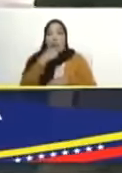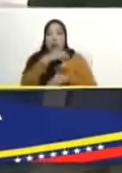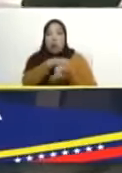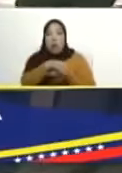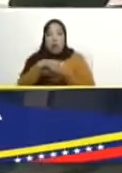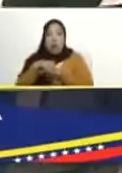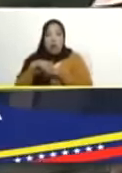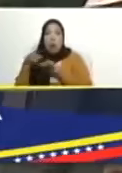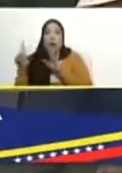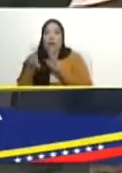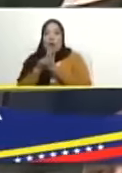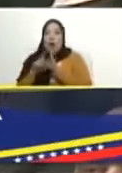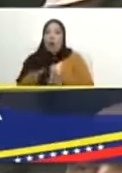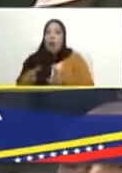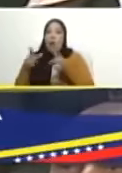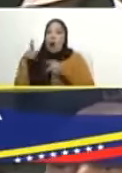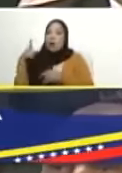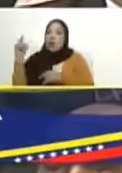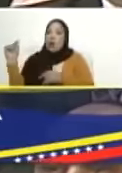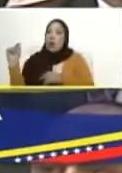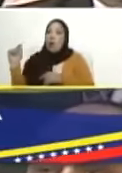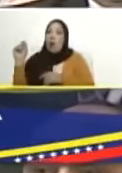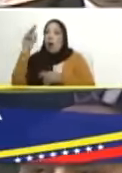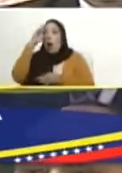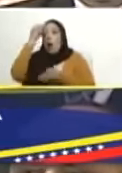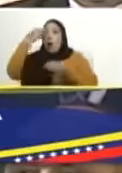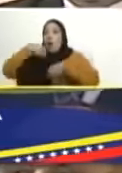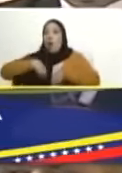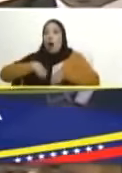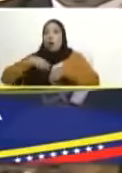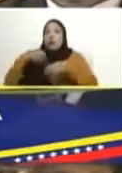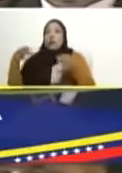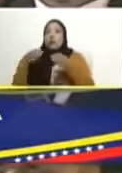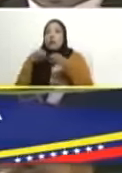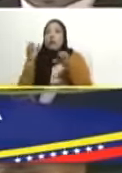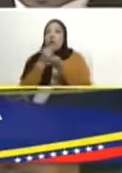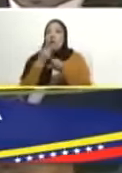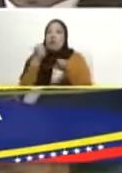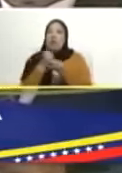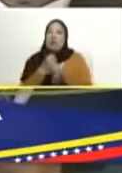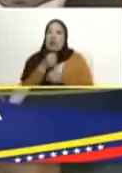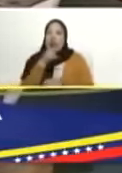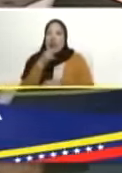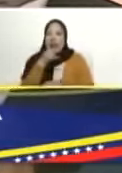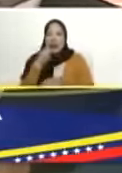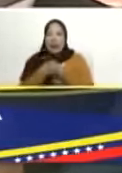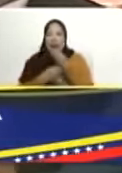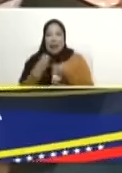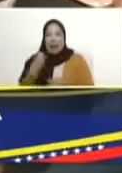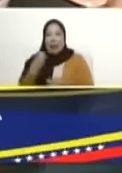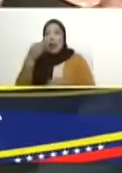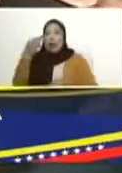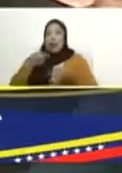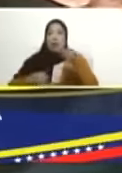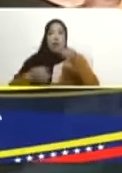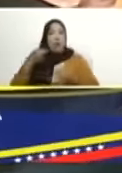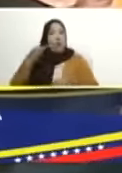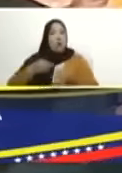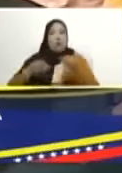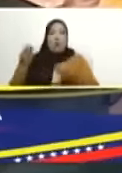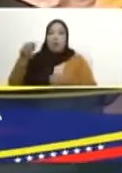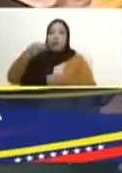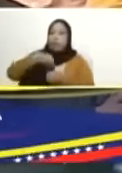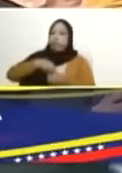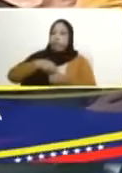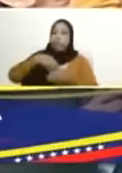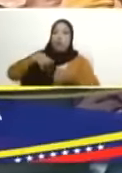no, tenían que retirarse, acordaron los americanos y los británicos que no se iba a considerar en el tribunal, no se va a tomar en